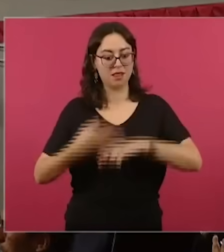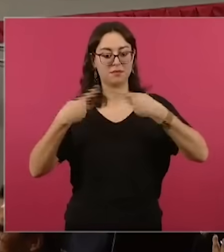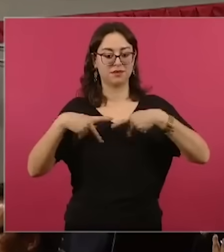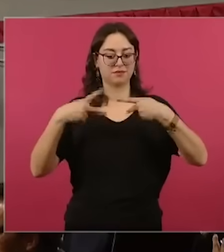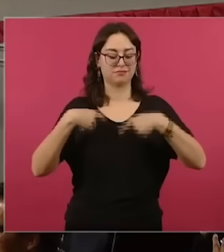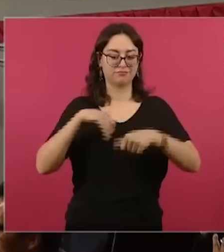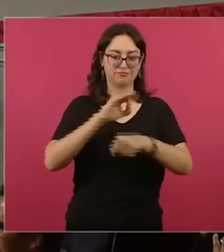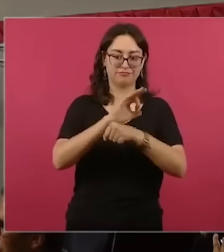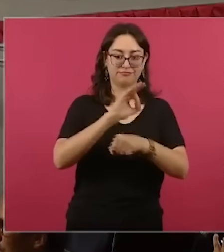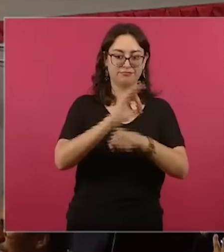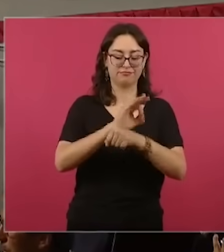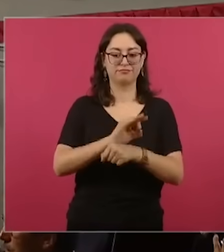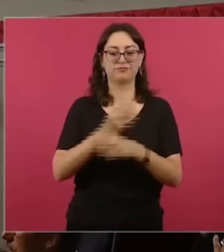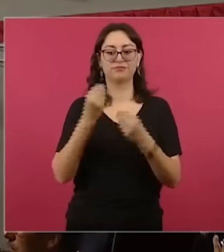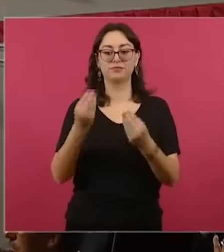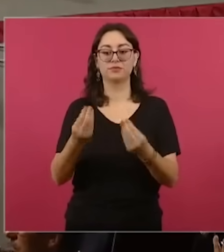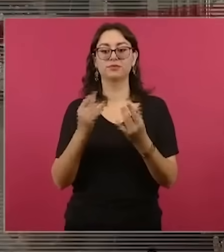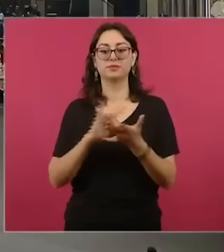Sería cuento. Muchas gracias.